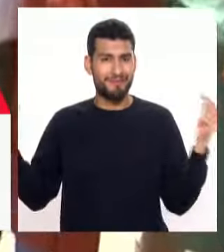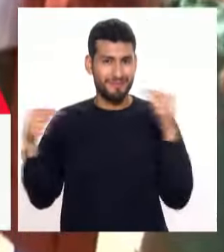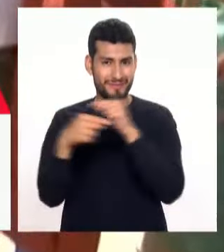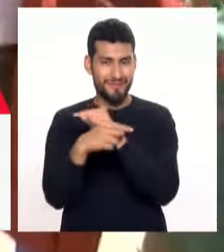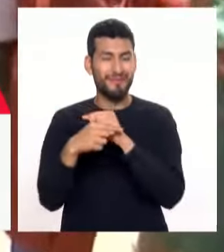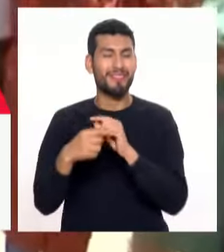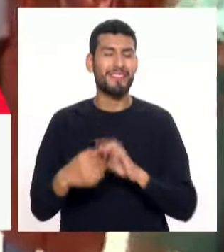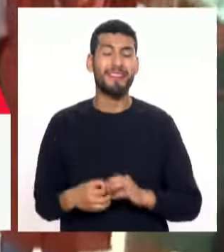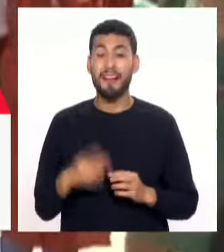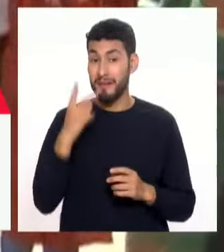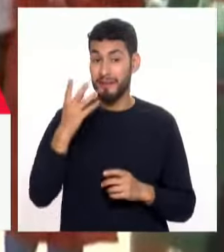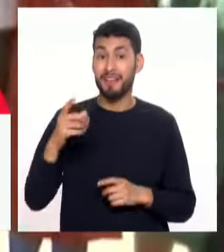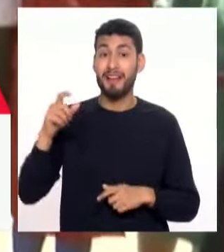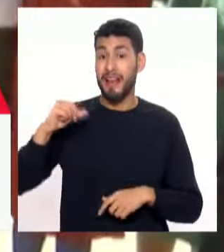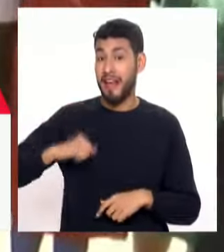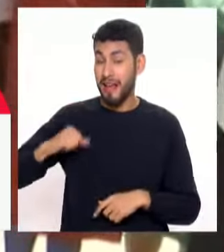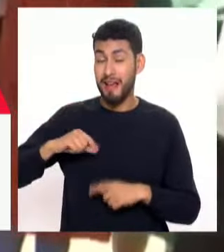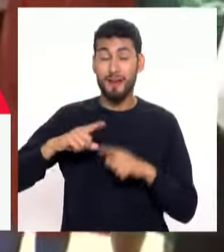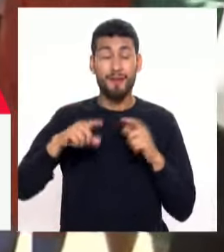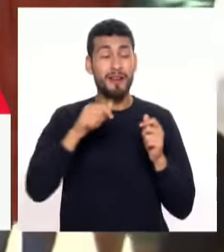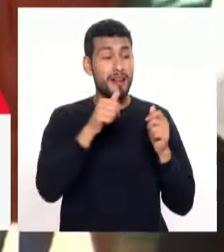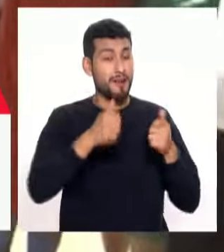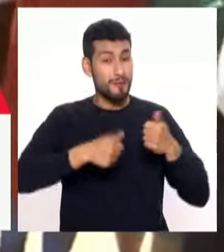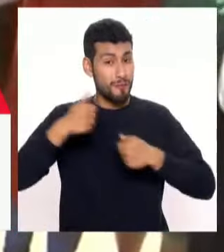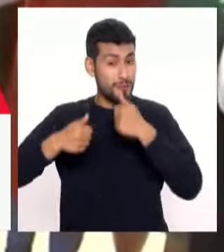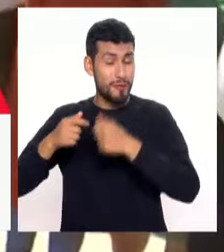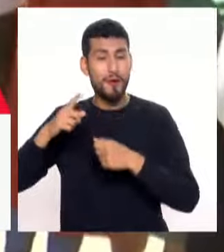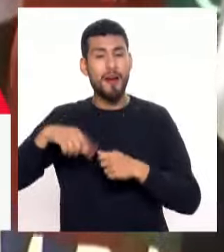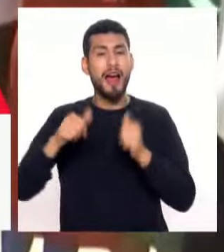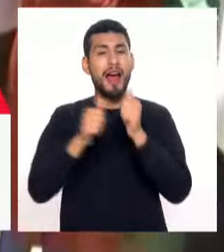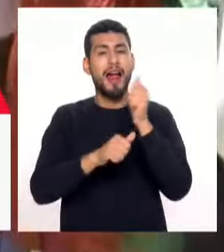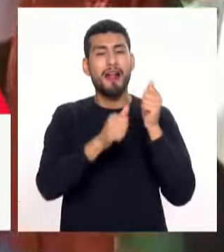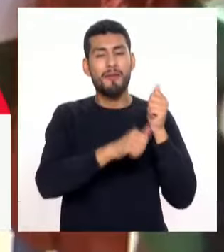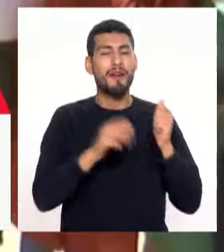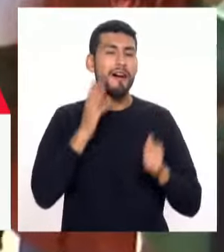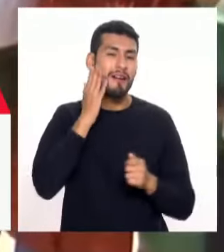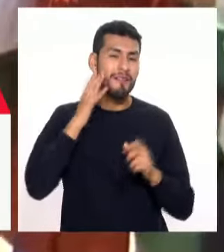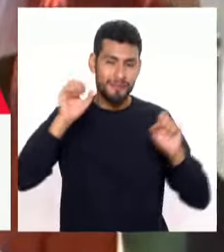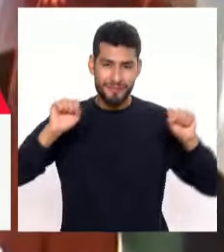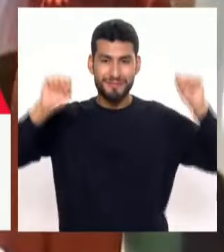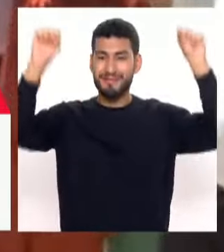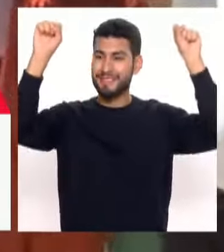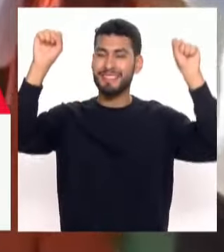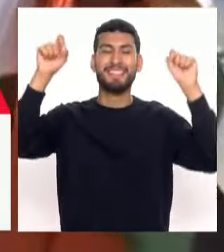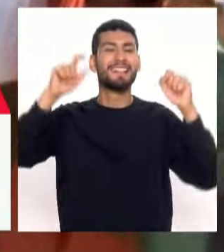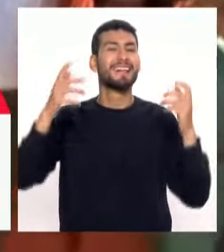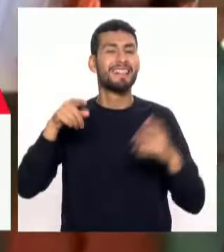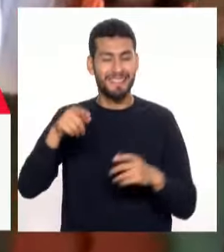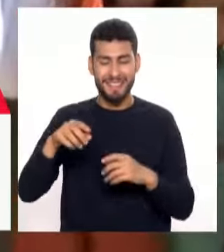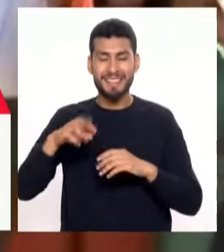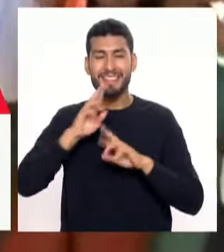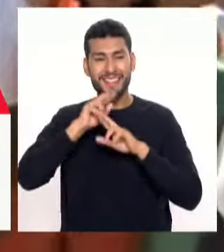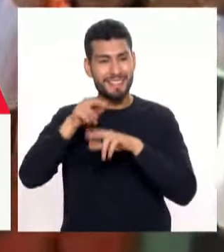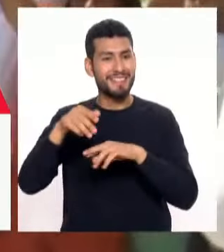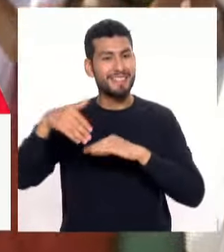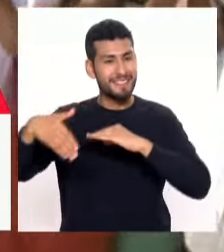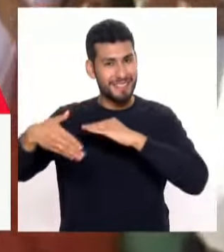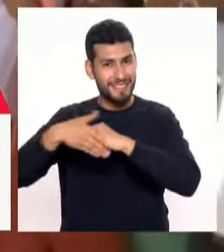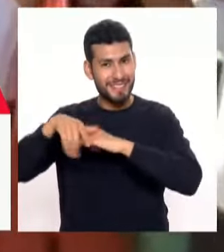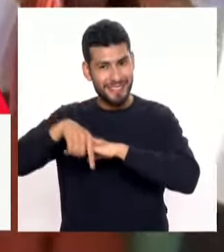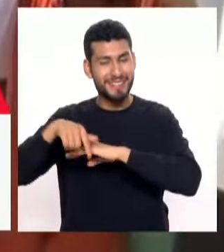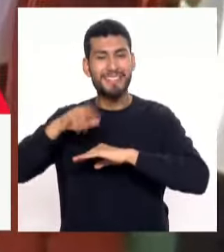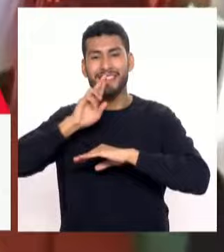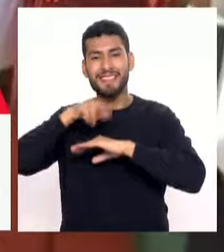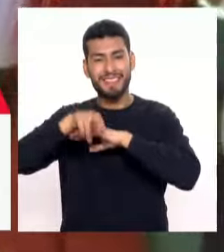autoridades locales, nacionales y hermanos indígenas levantar la mano acá a orillas del río Pichanaki, a un costado